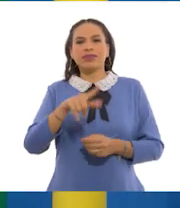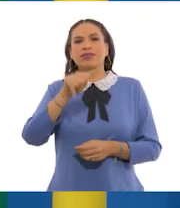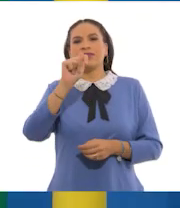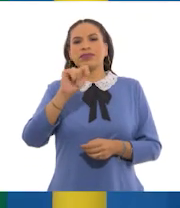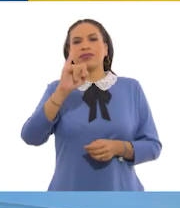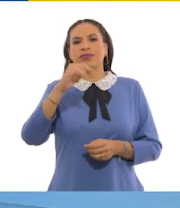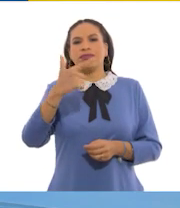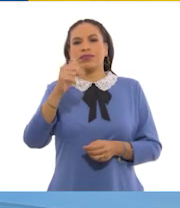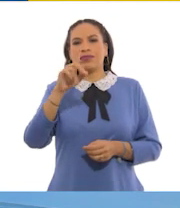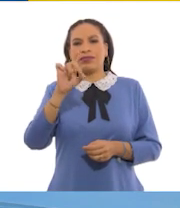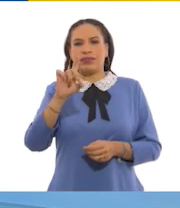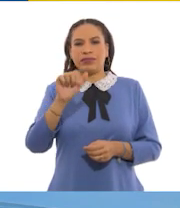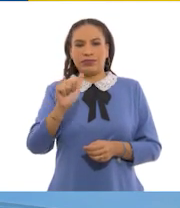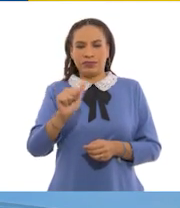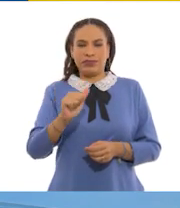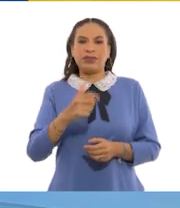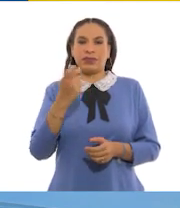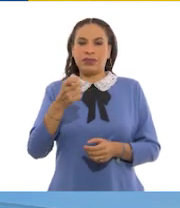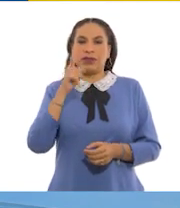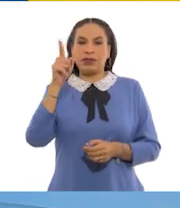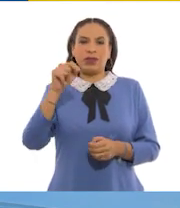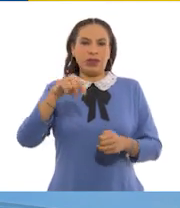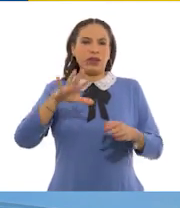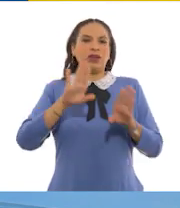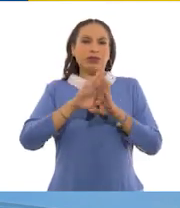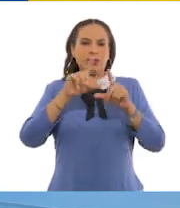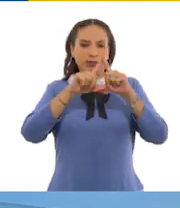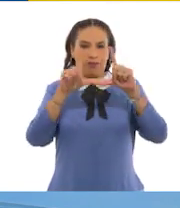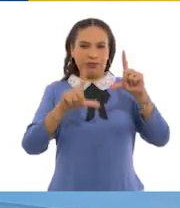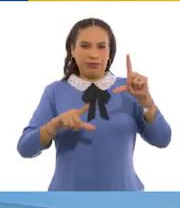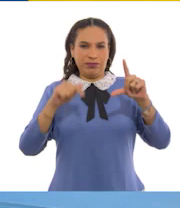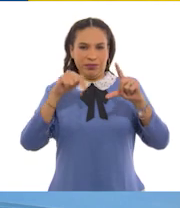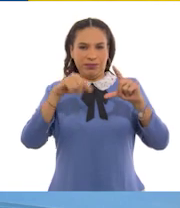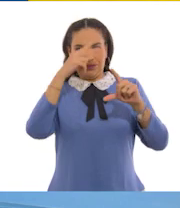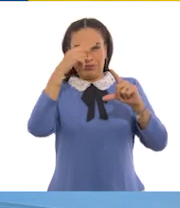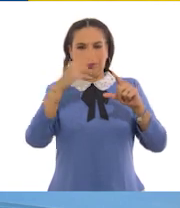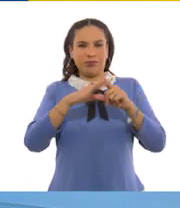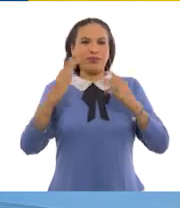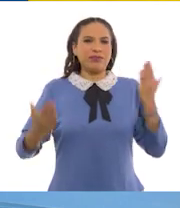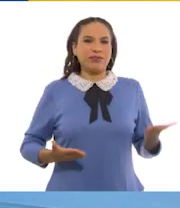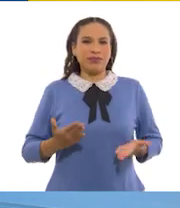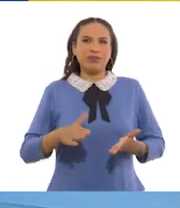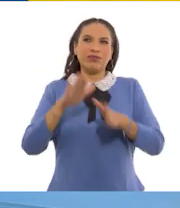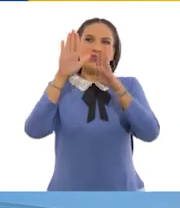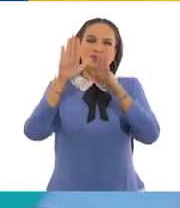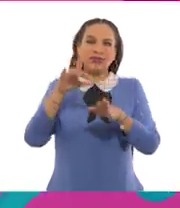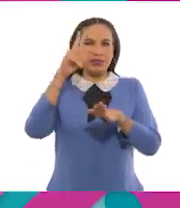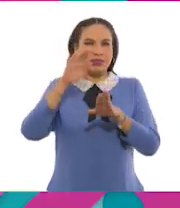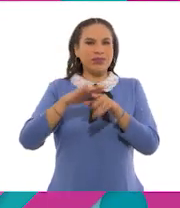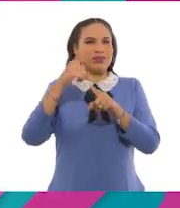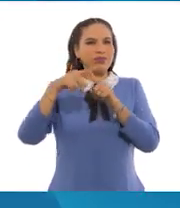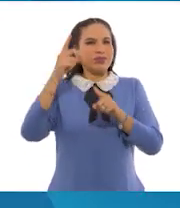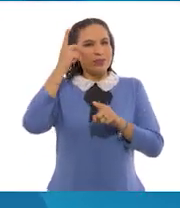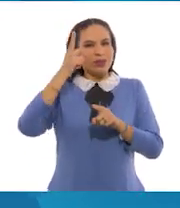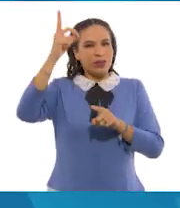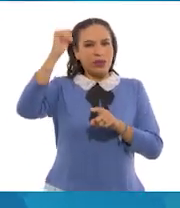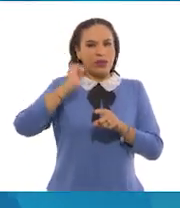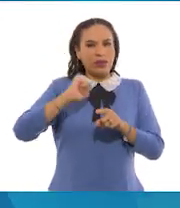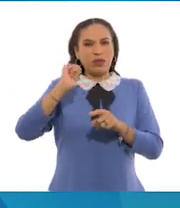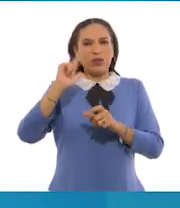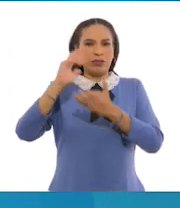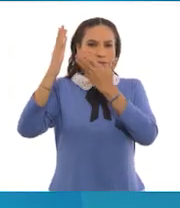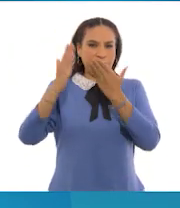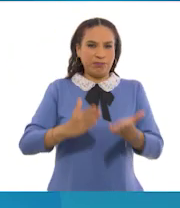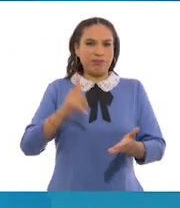maestra? Exacto. En Mesoamérica era común que las personas hicieran danzas para agradar a sus dioses, pero cuando llegaron